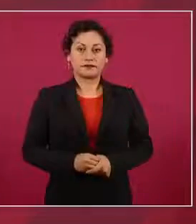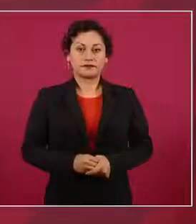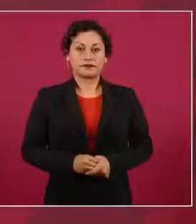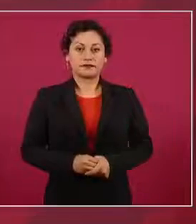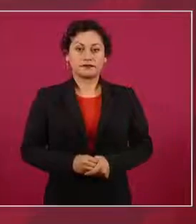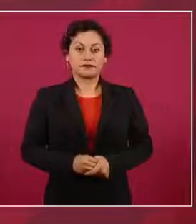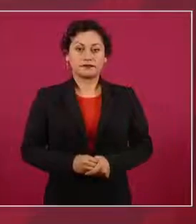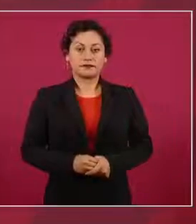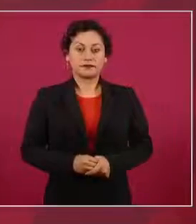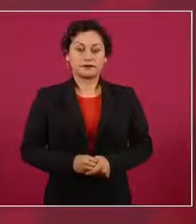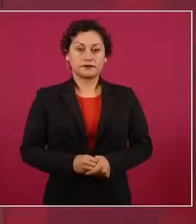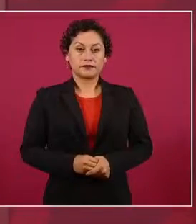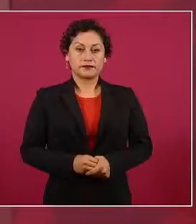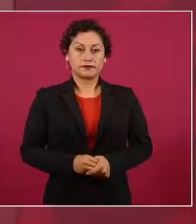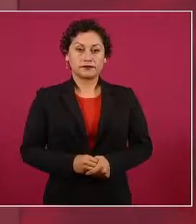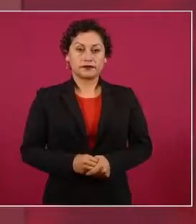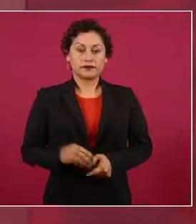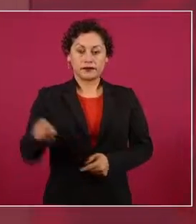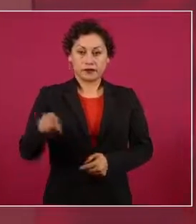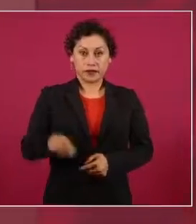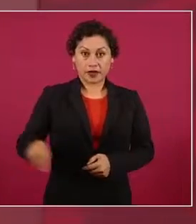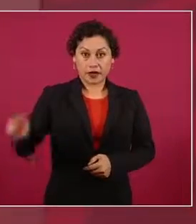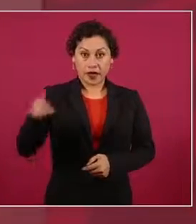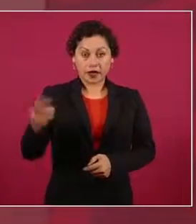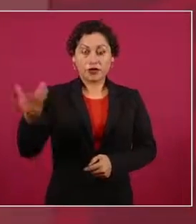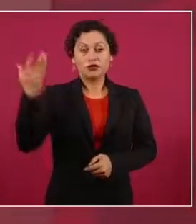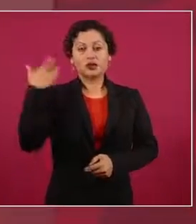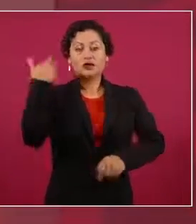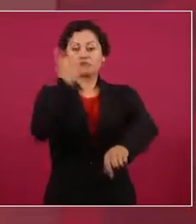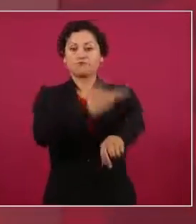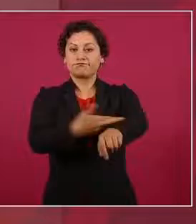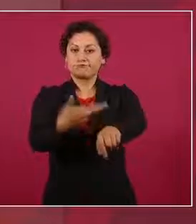consiguieron un permiso cuando